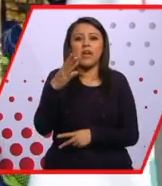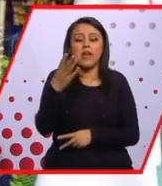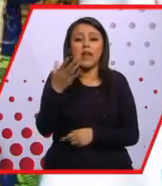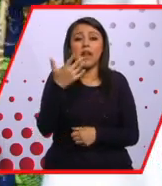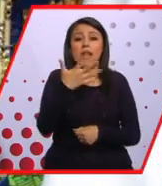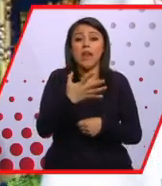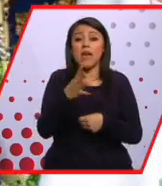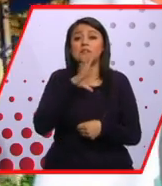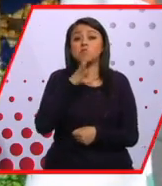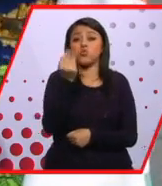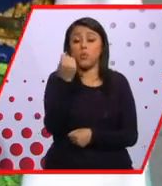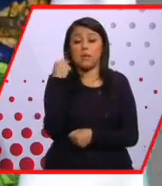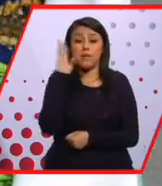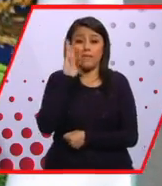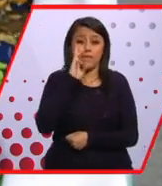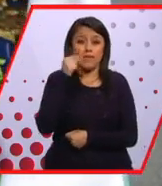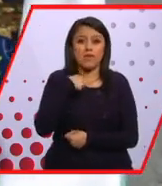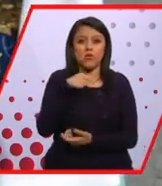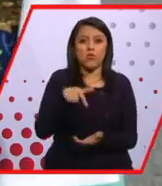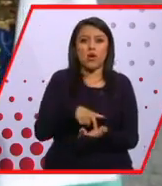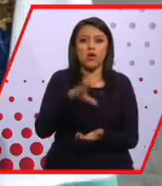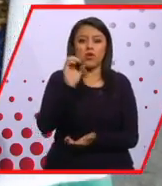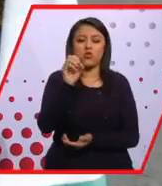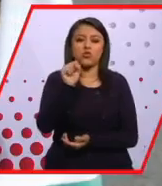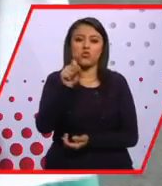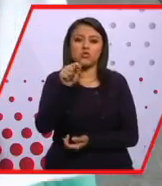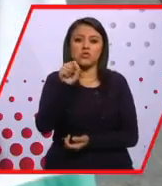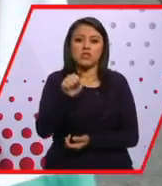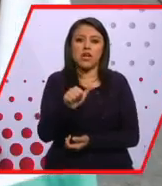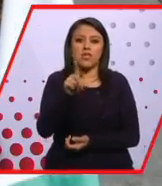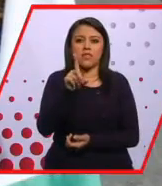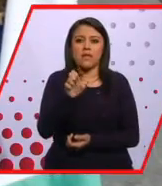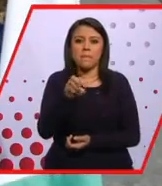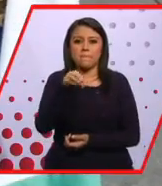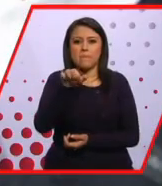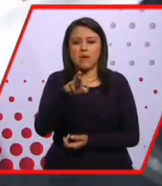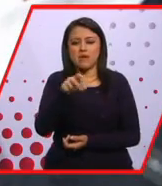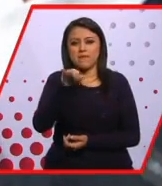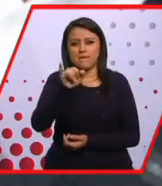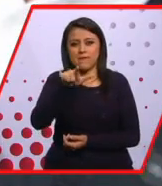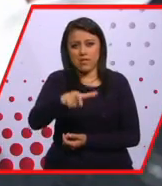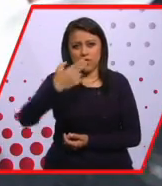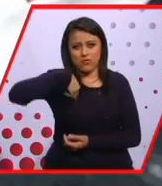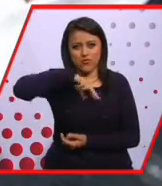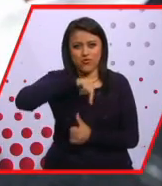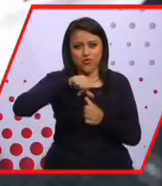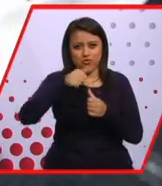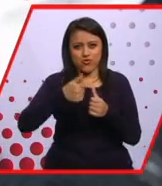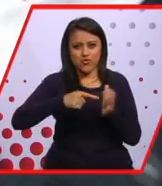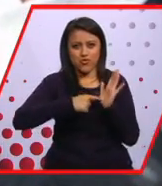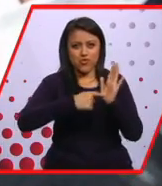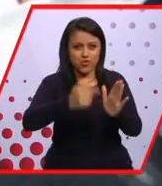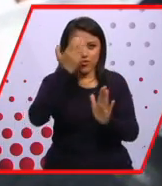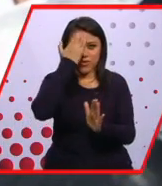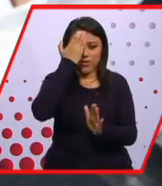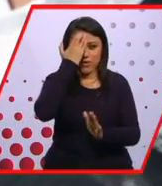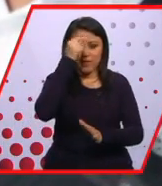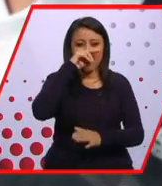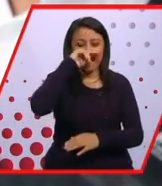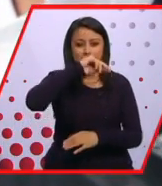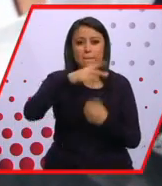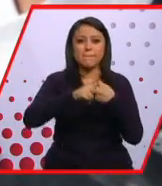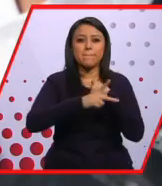país homenajeado es Costa de Marfil. Estamos ofreciendo una muestra artesanal de todas las etnias del país. El país